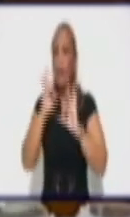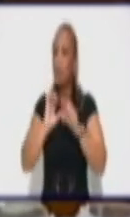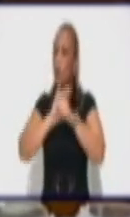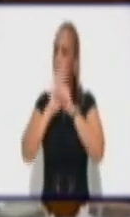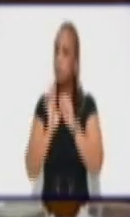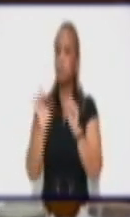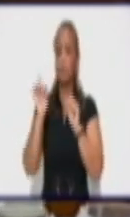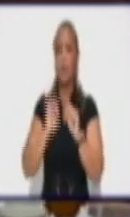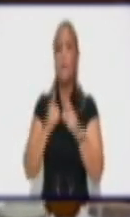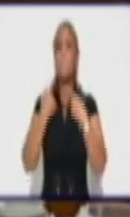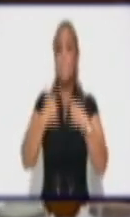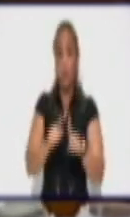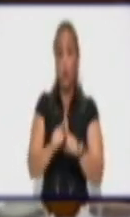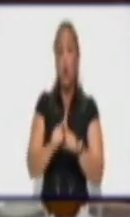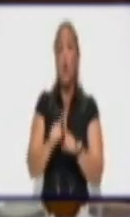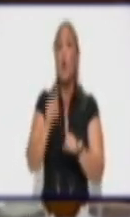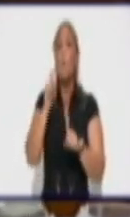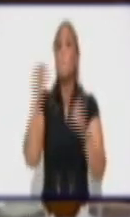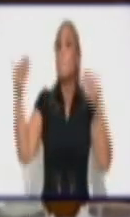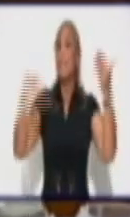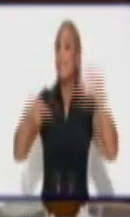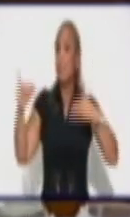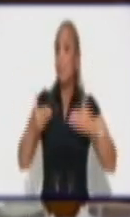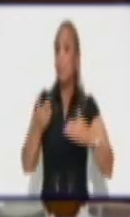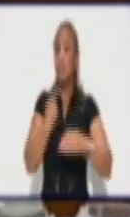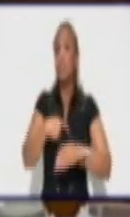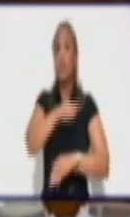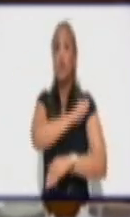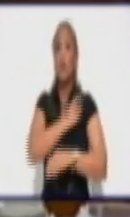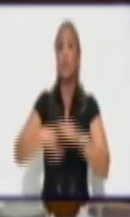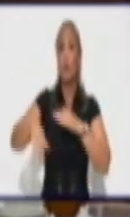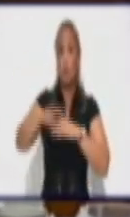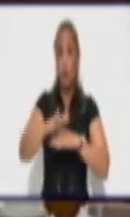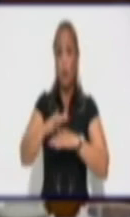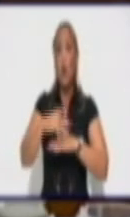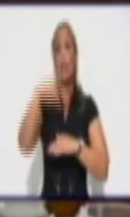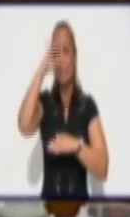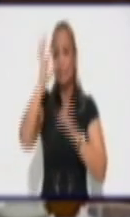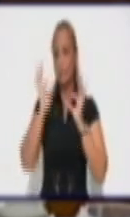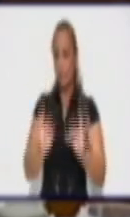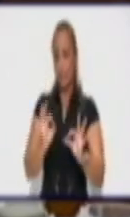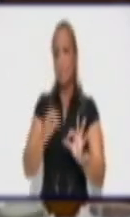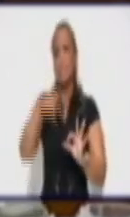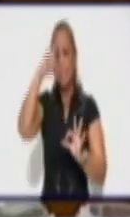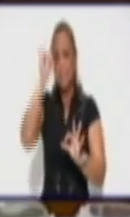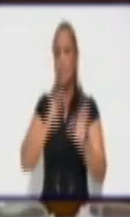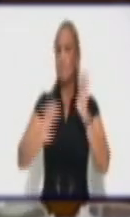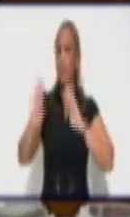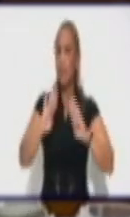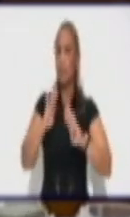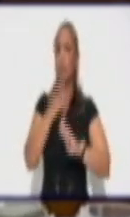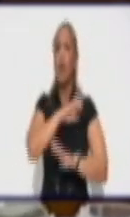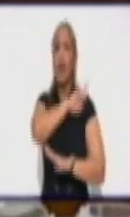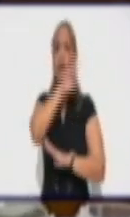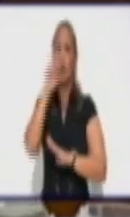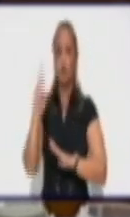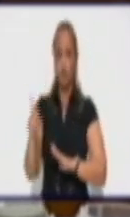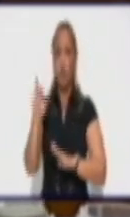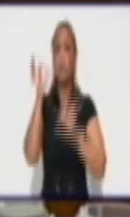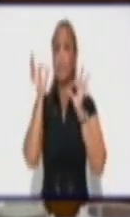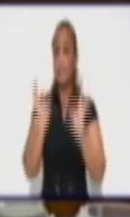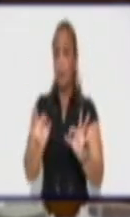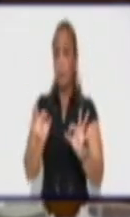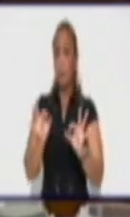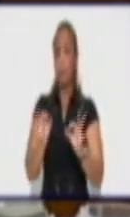de nuestro pueblo para reafirmar que defenderemos la revolución siempre convoco a nuestro pueblo engalanar